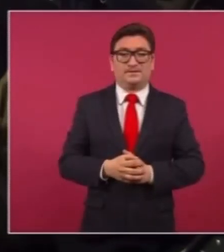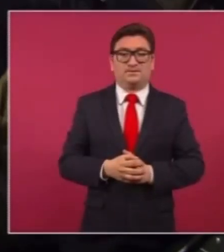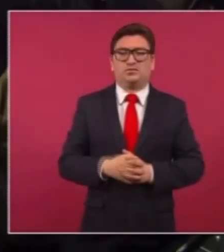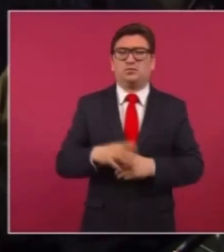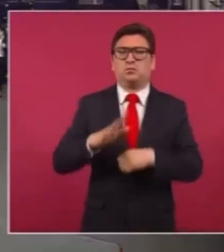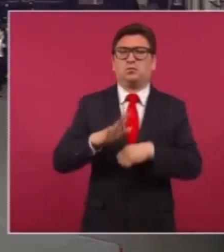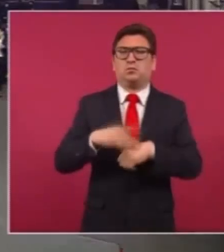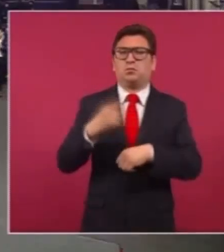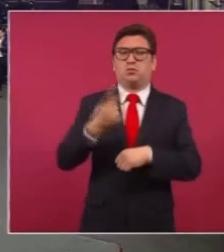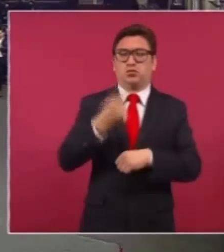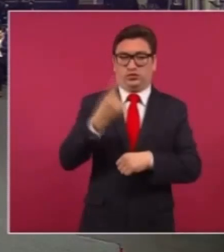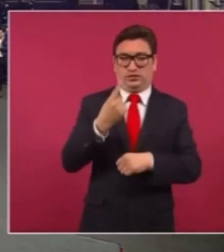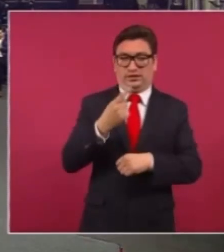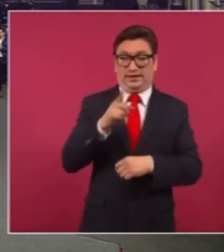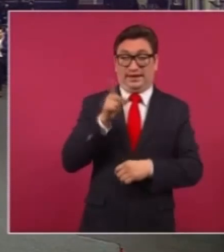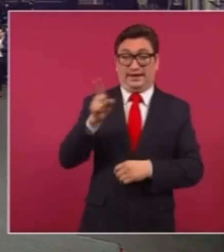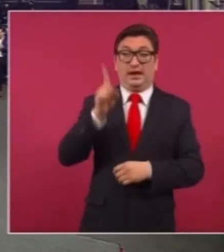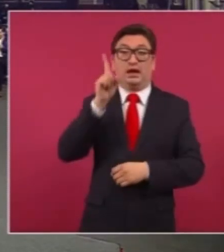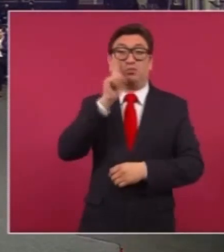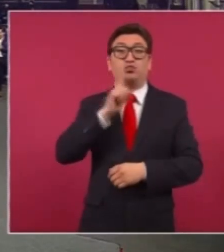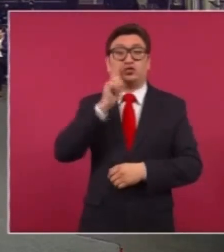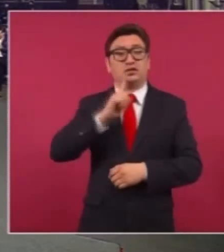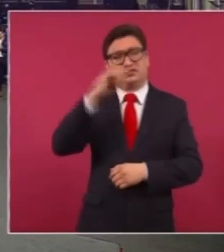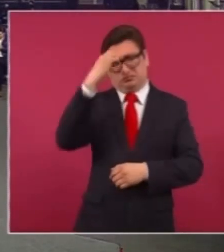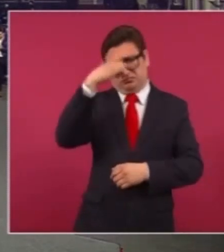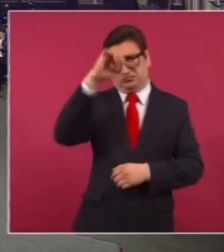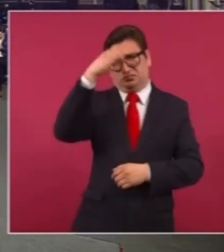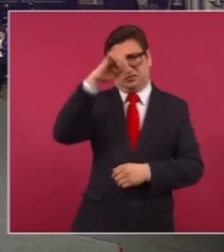Porque es una mujer experimentada,